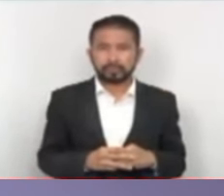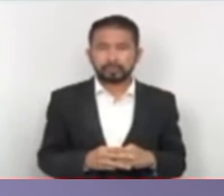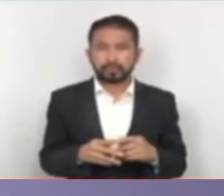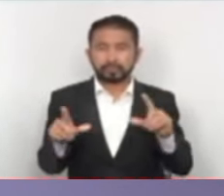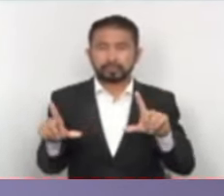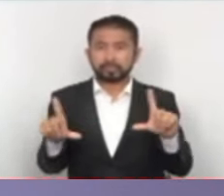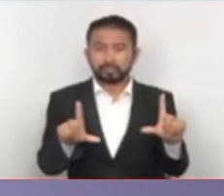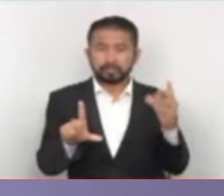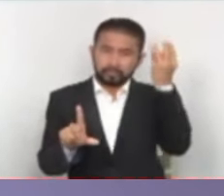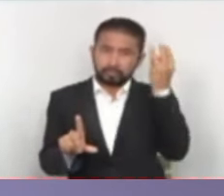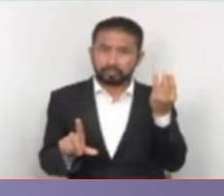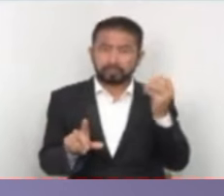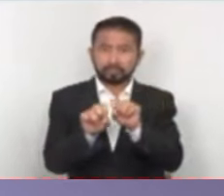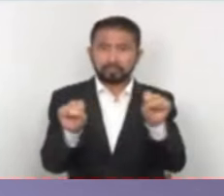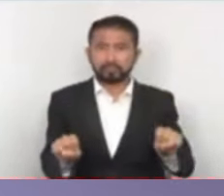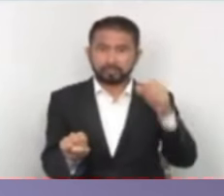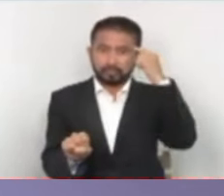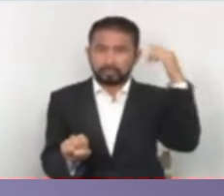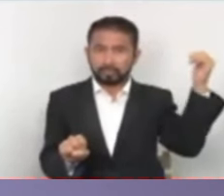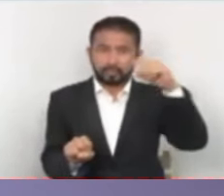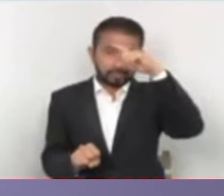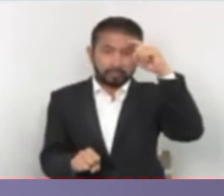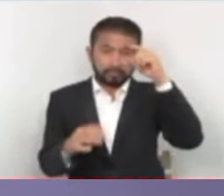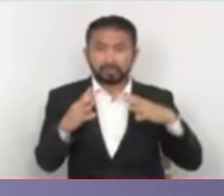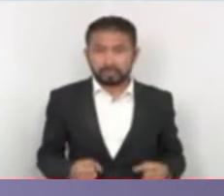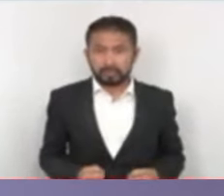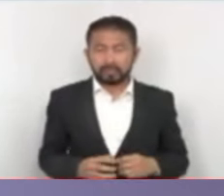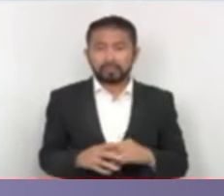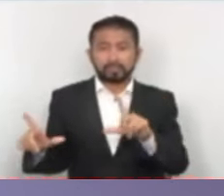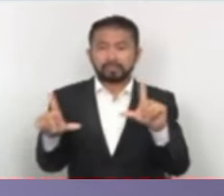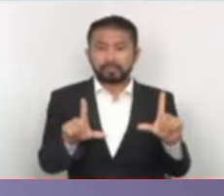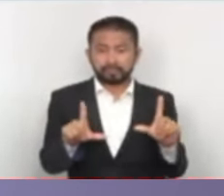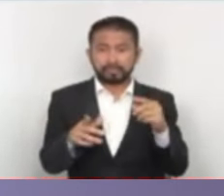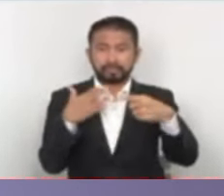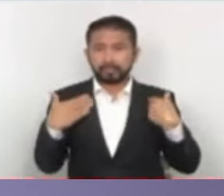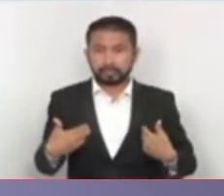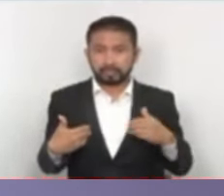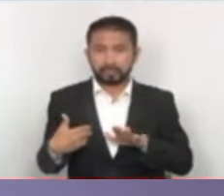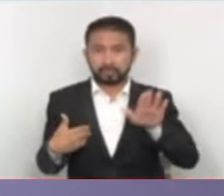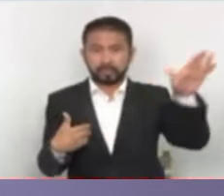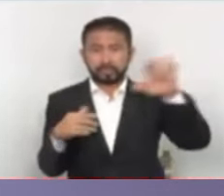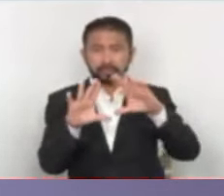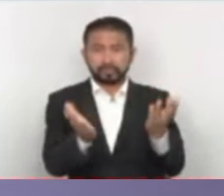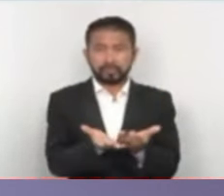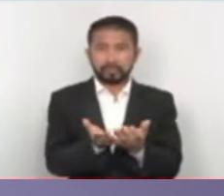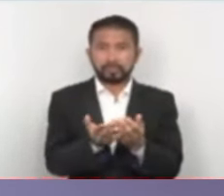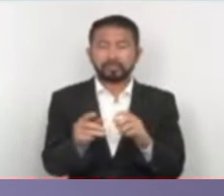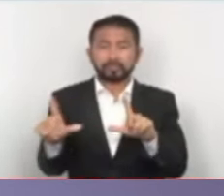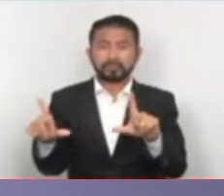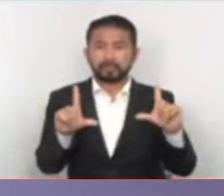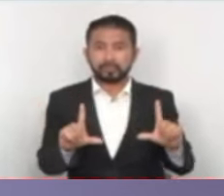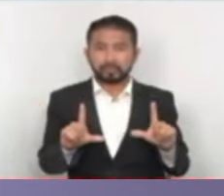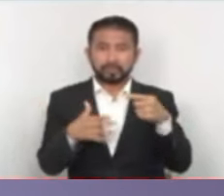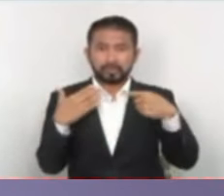diplomado en aspectos generales de sistemas políticos y de la gestión pública, diplomado en derecho aéreo internacional,